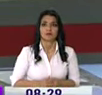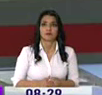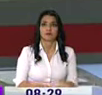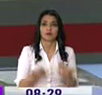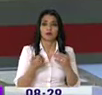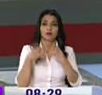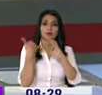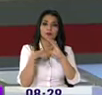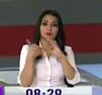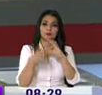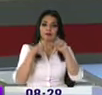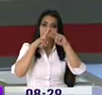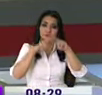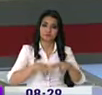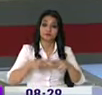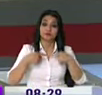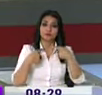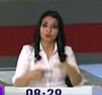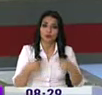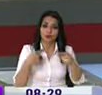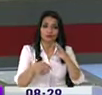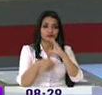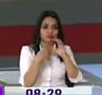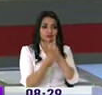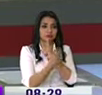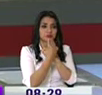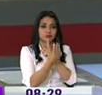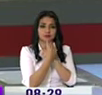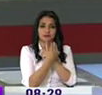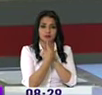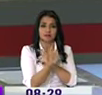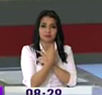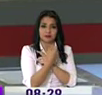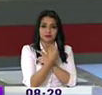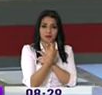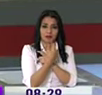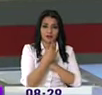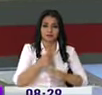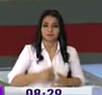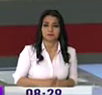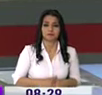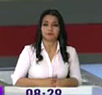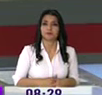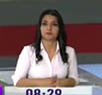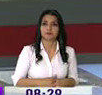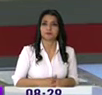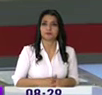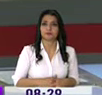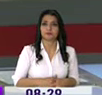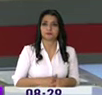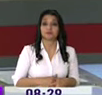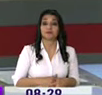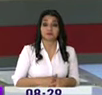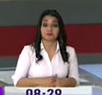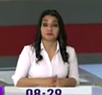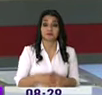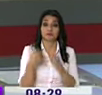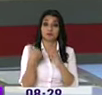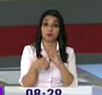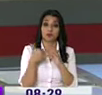revisar lo que día a día nos envían ustedes en la línea directa del WhatsApp, nuestra red social en la cual hacemos